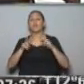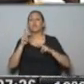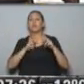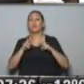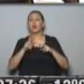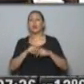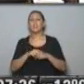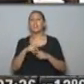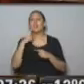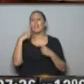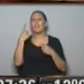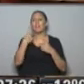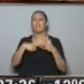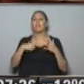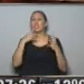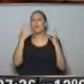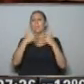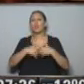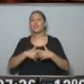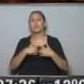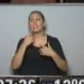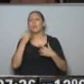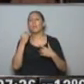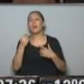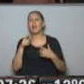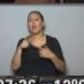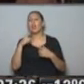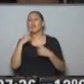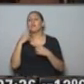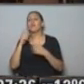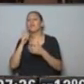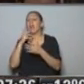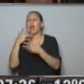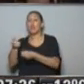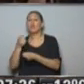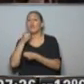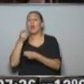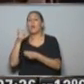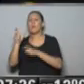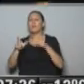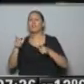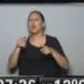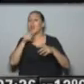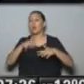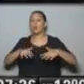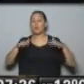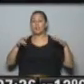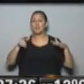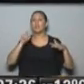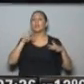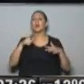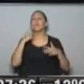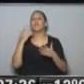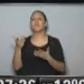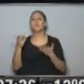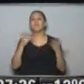diferentes proyectos para compensar a los damnificados por las inundaciones en la ciudad de Buenos Aires el parlamento de la ciudad fue